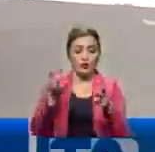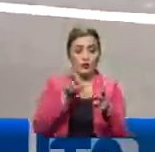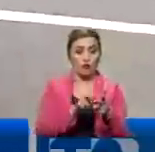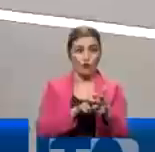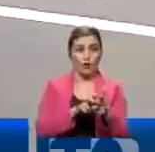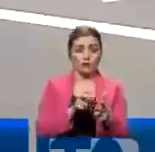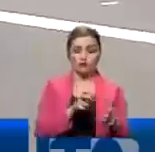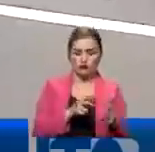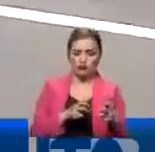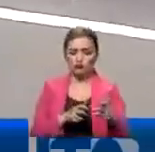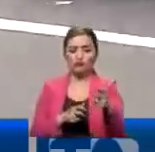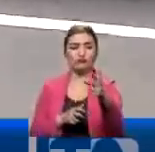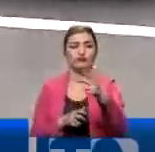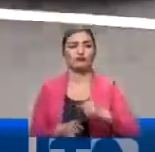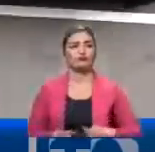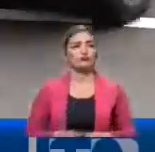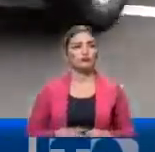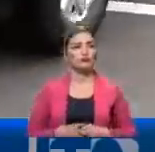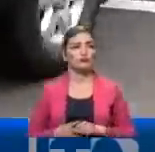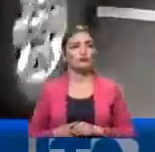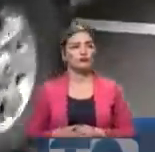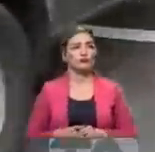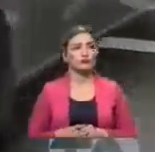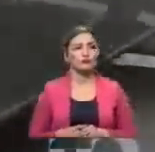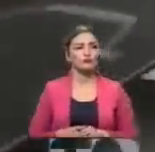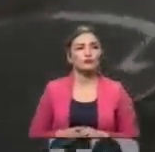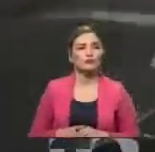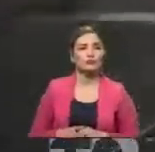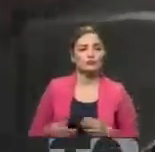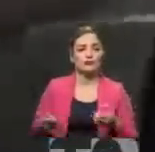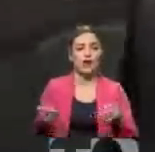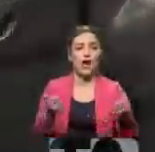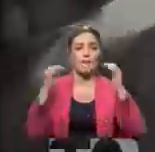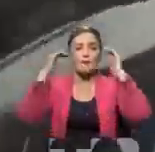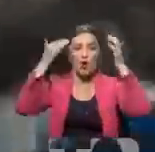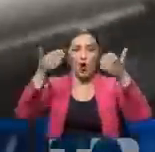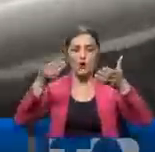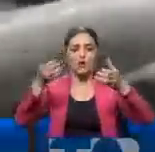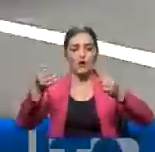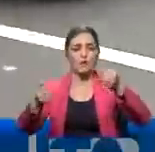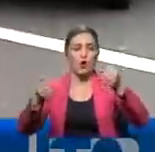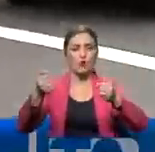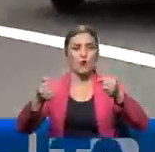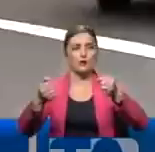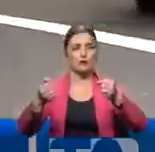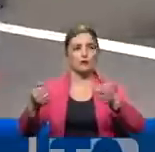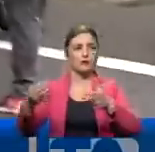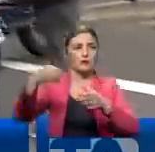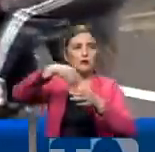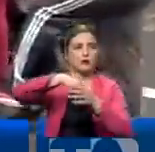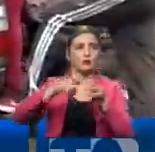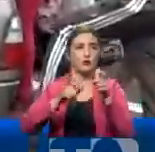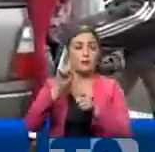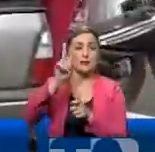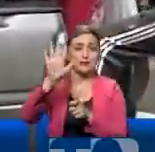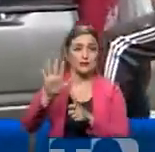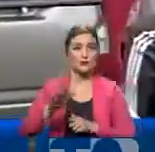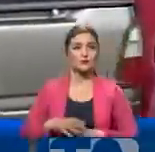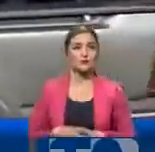para movilizarse, utilizar camionetas y camiones. Vemos, van alrededor de unas 25